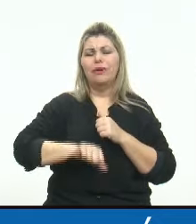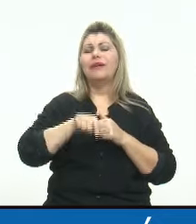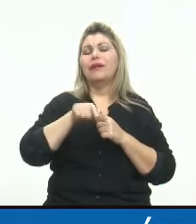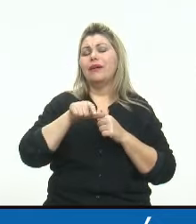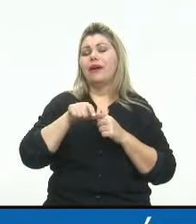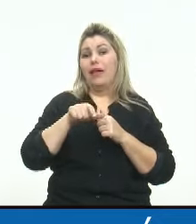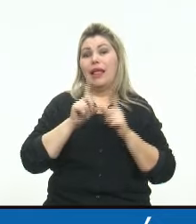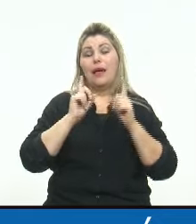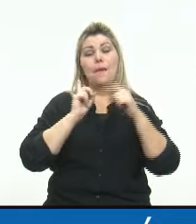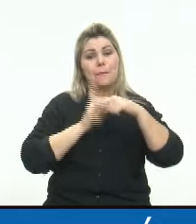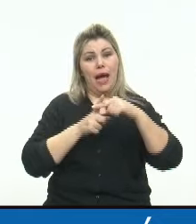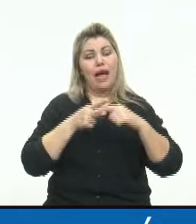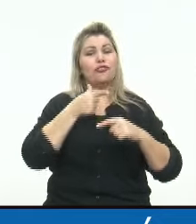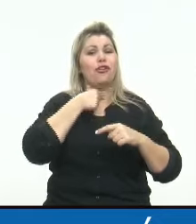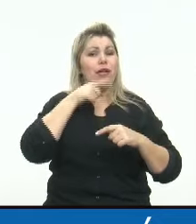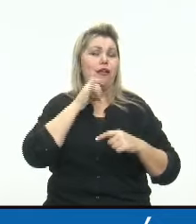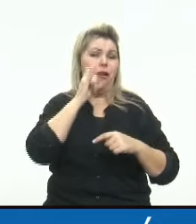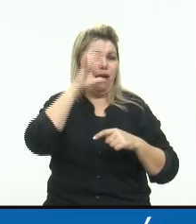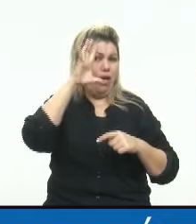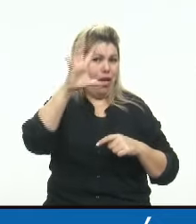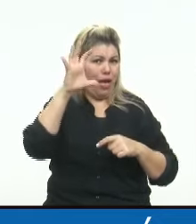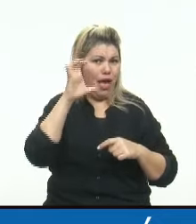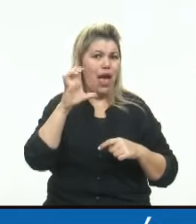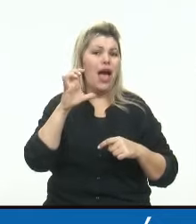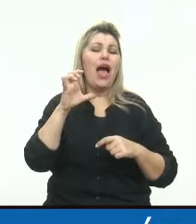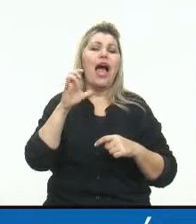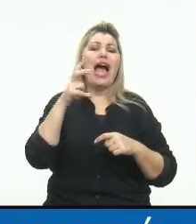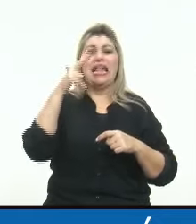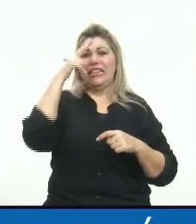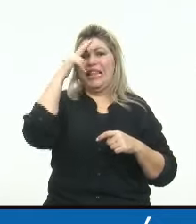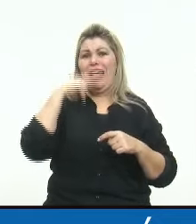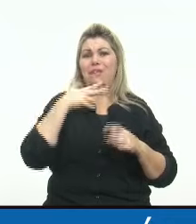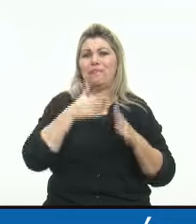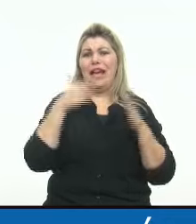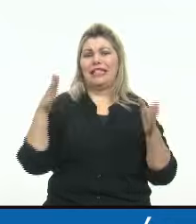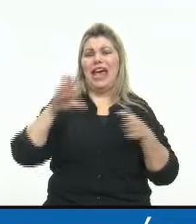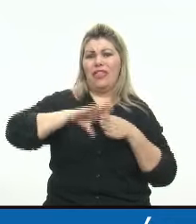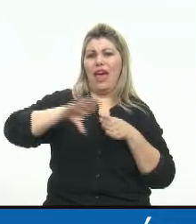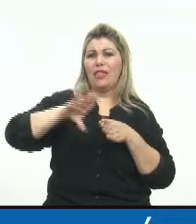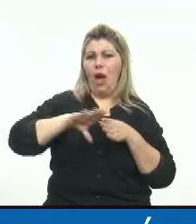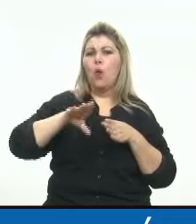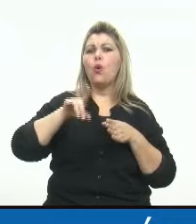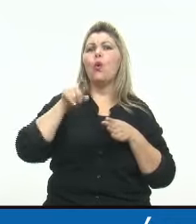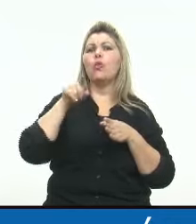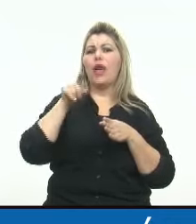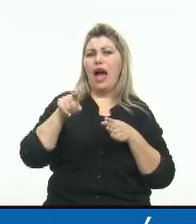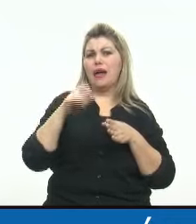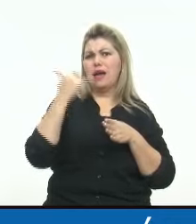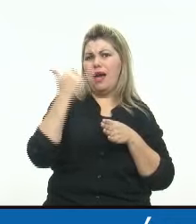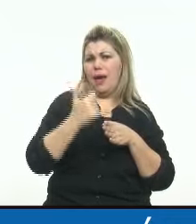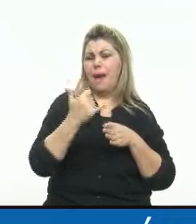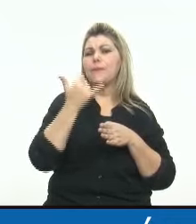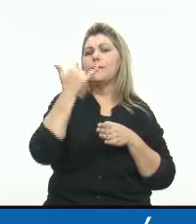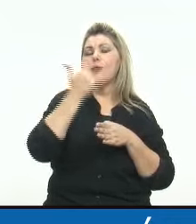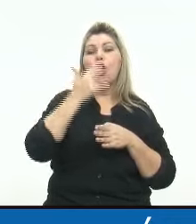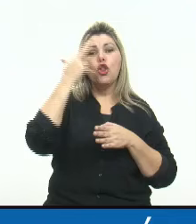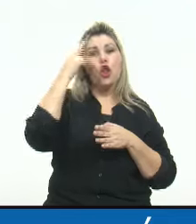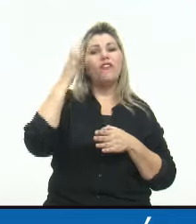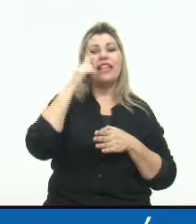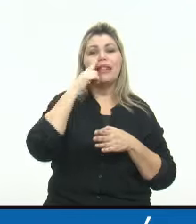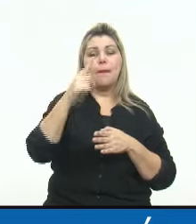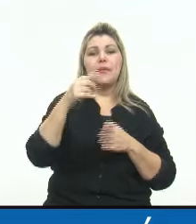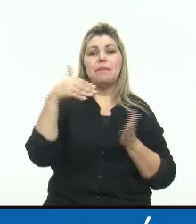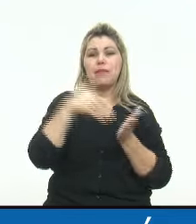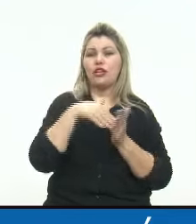permito recordarles, había en los 3 meses de deuda que recibió la Administración Pública Nacional 90.000 millones de